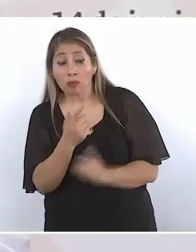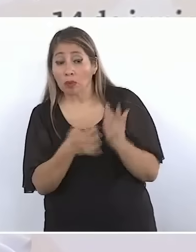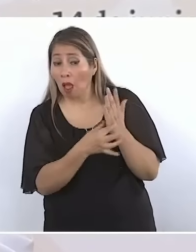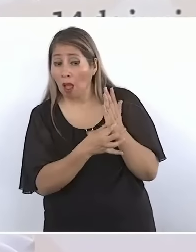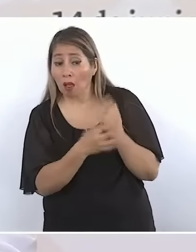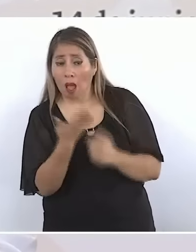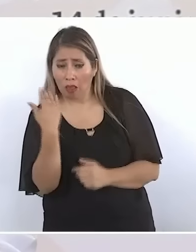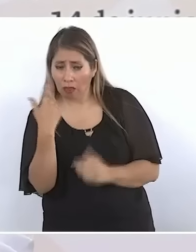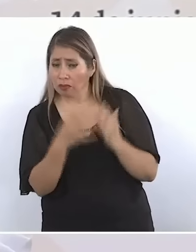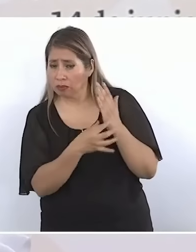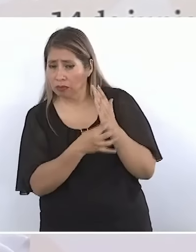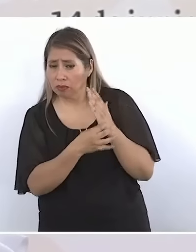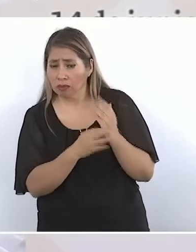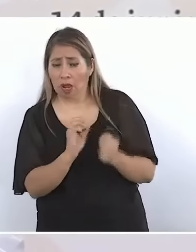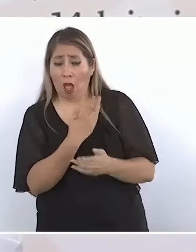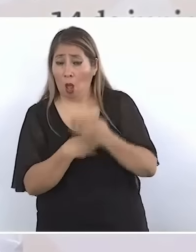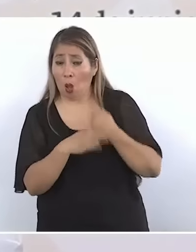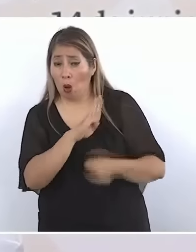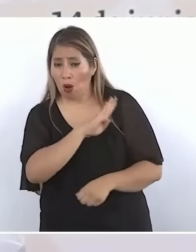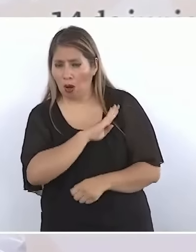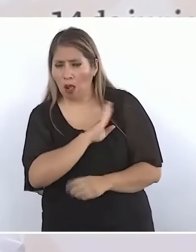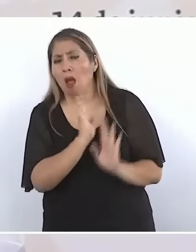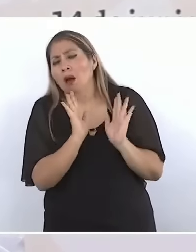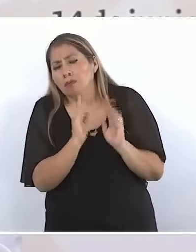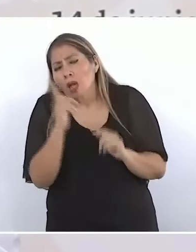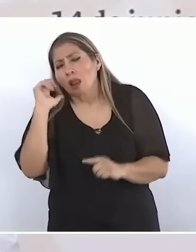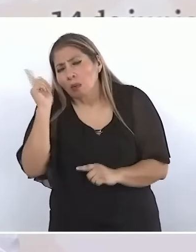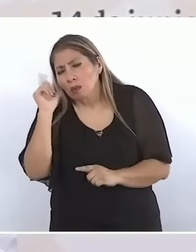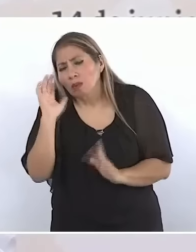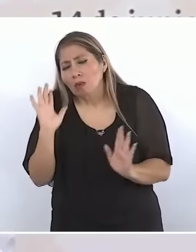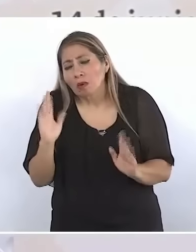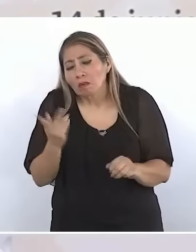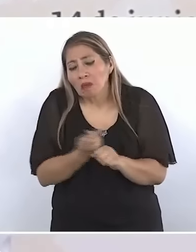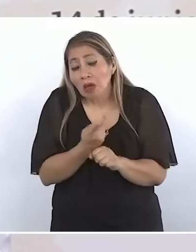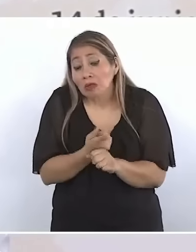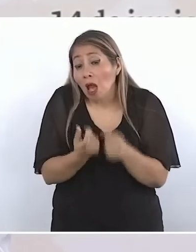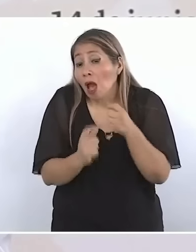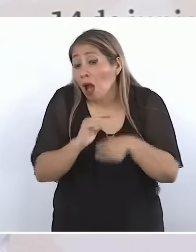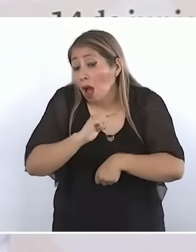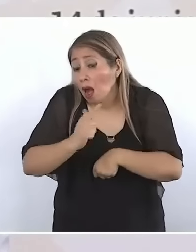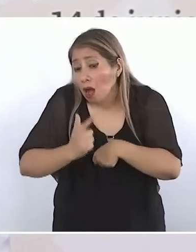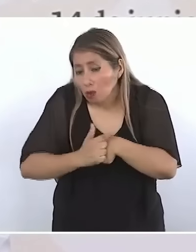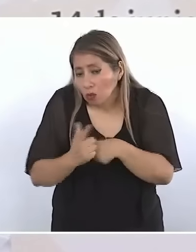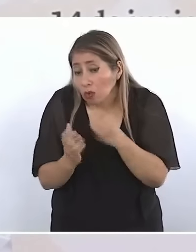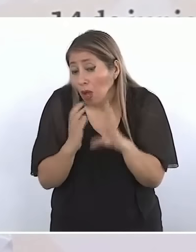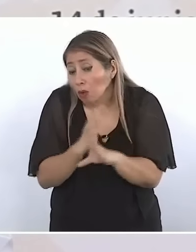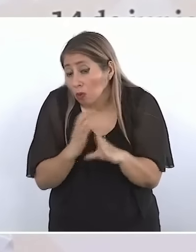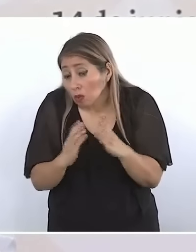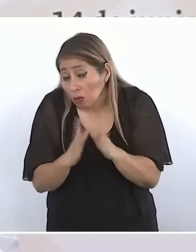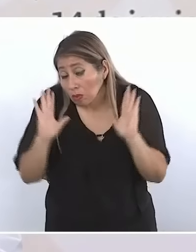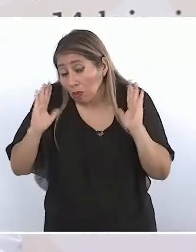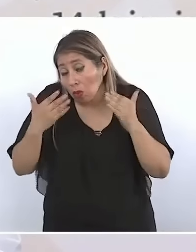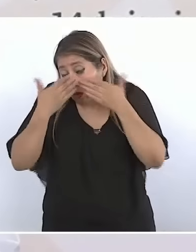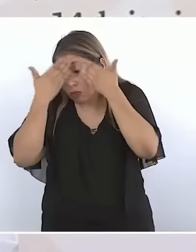mucha tranquilidad, si por alguna circunstancia, porque saben ustedes que no es un asunto